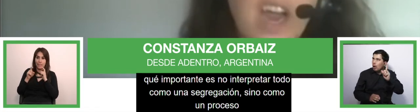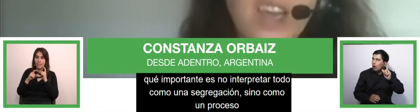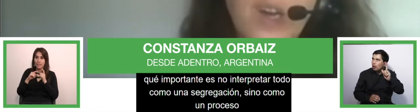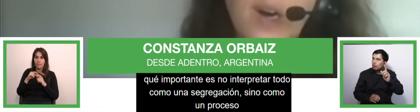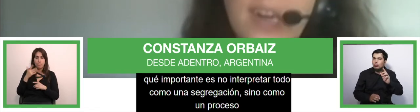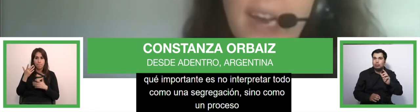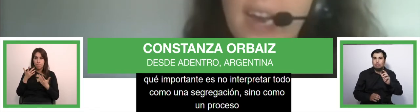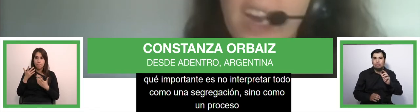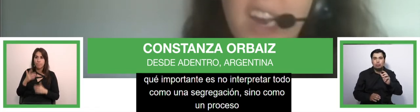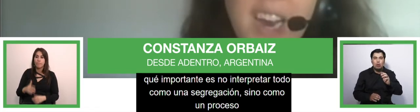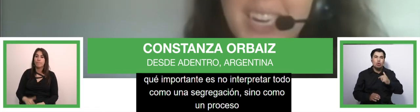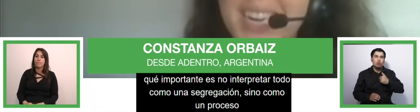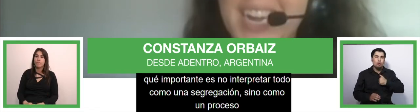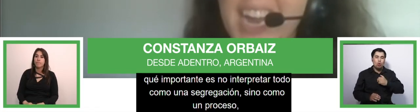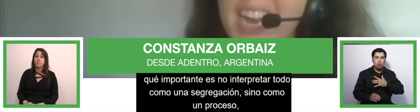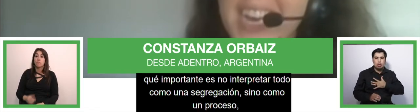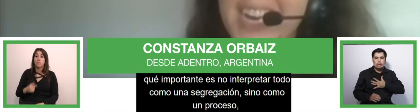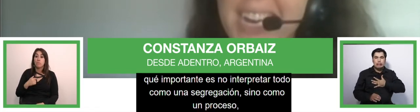Yo siento